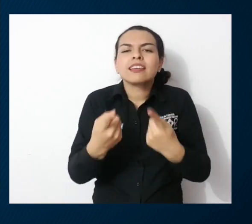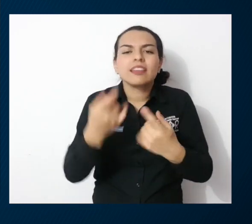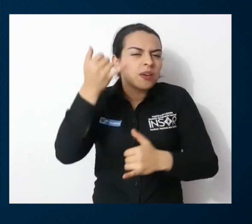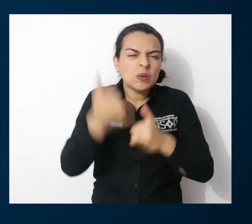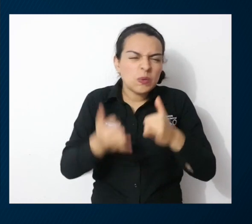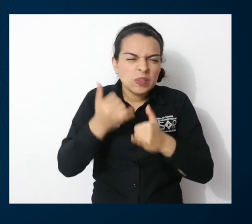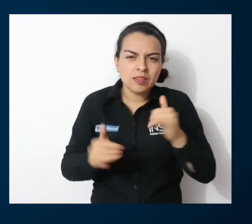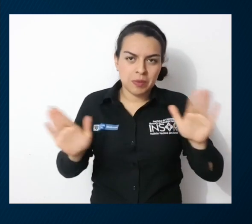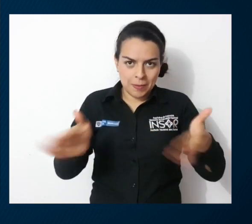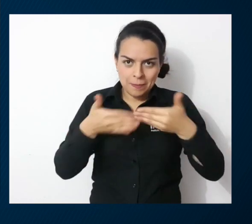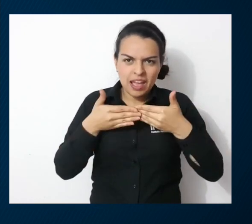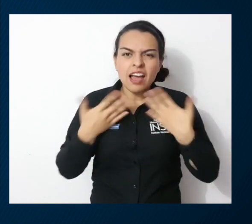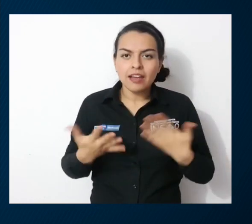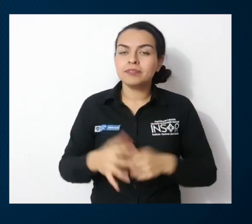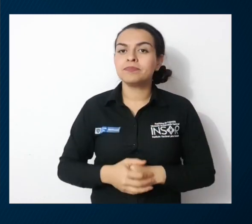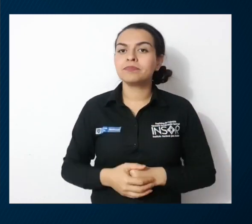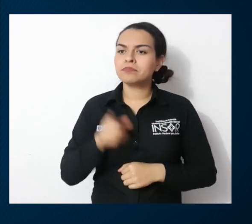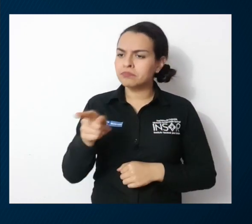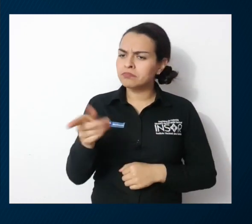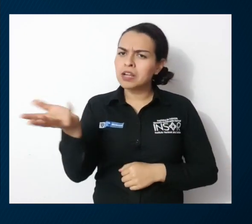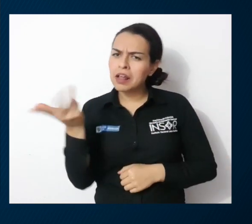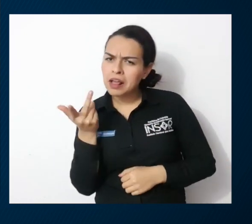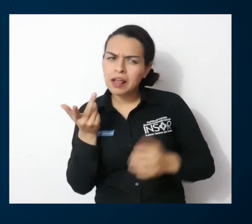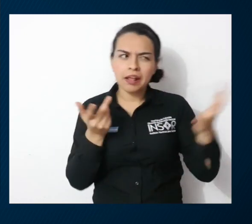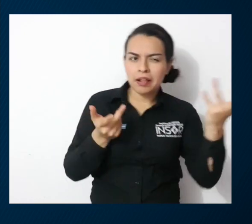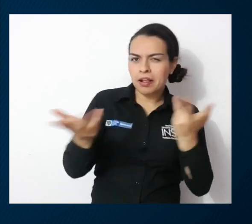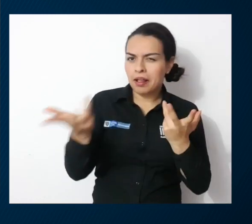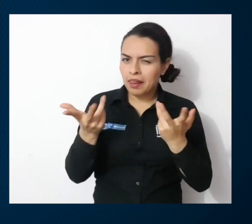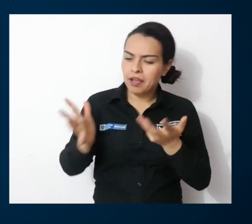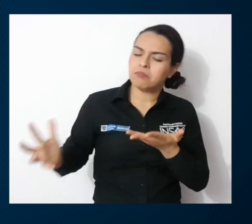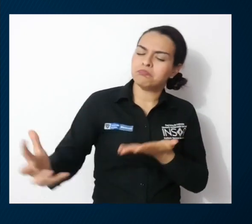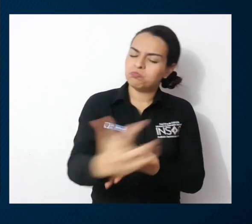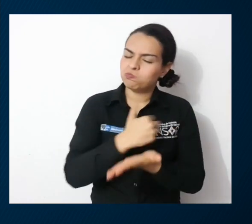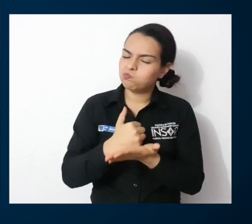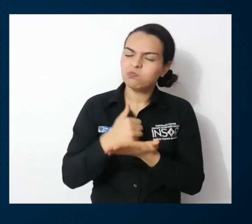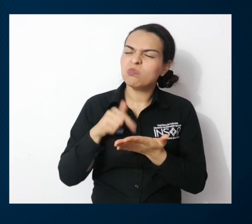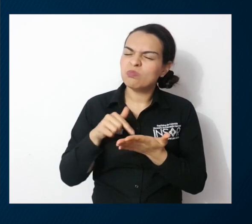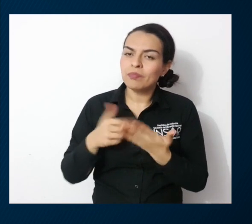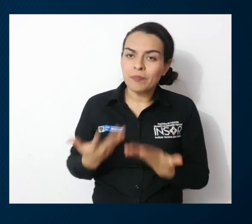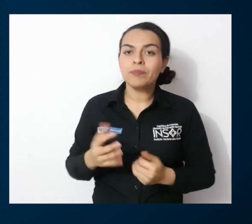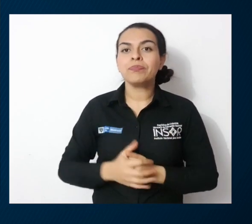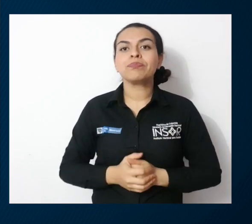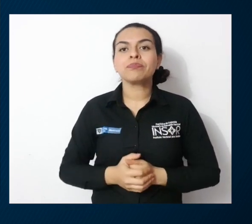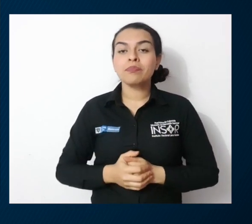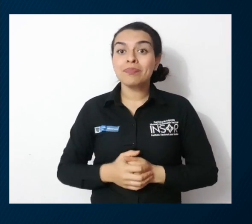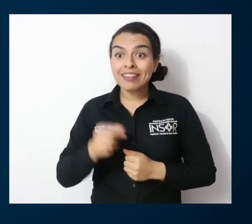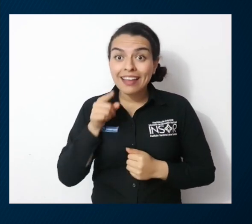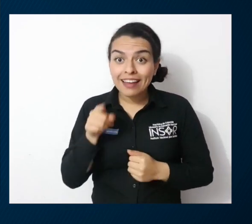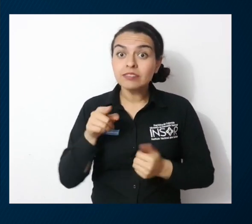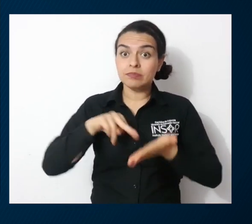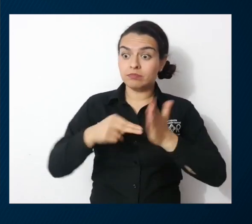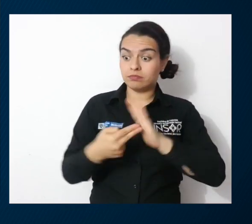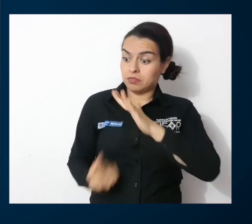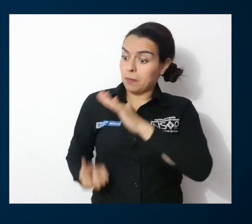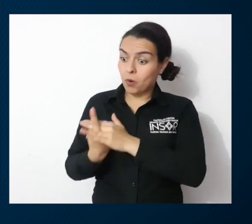cerrar diciendo, pues recogiendo de lo que les he escuchado a ustedes, que esto lo que ha hecho